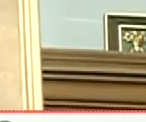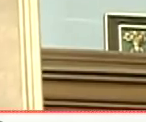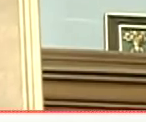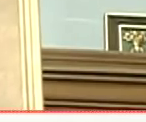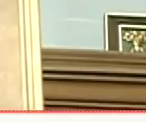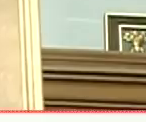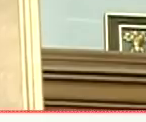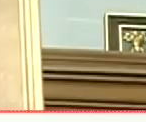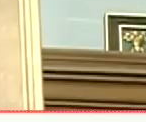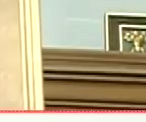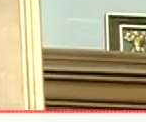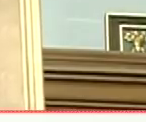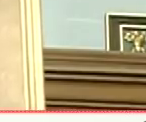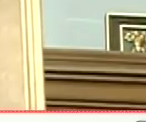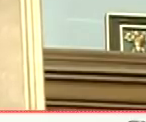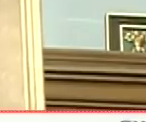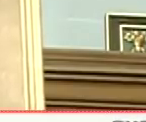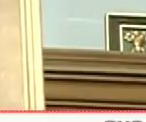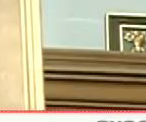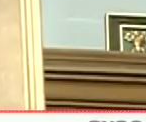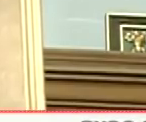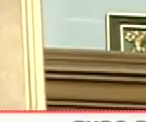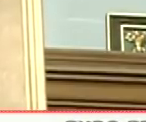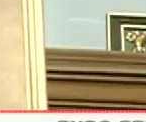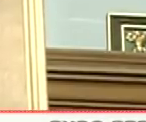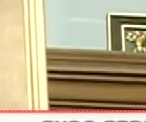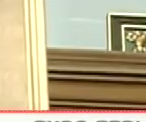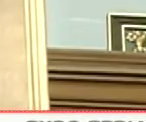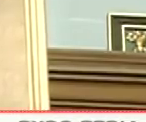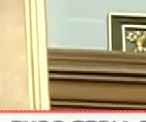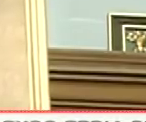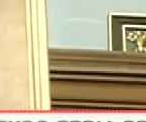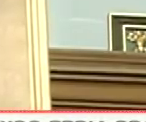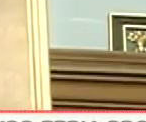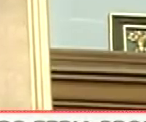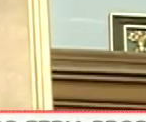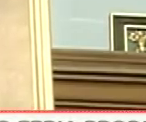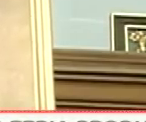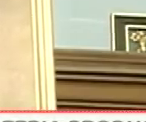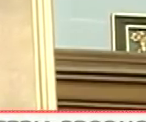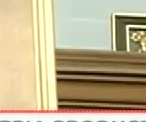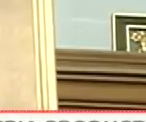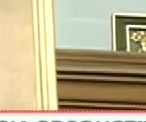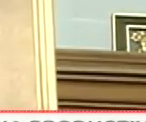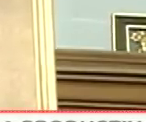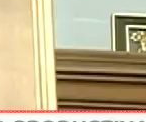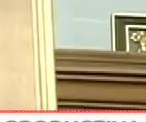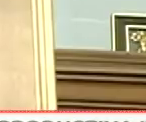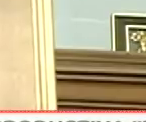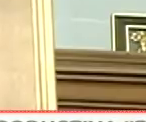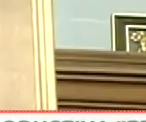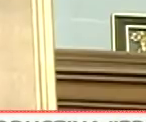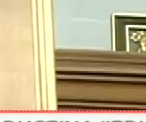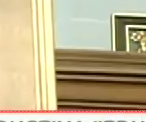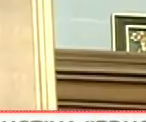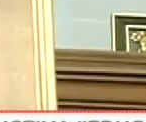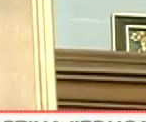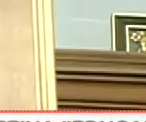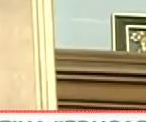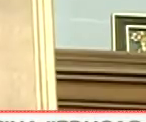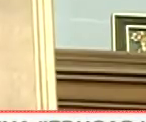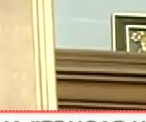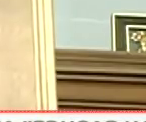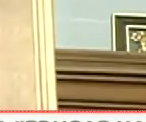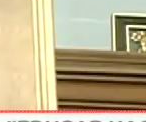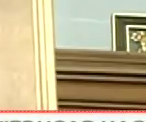tenía el maestro Simón Rodríguez del ejercicio del poder, y no del poder central, sino del poder del lugar. El